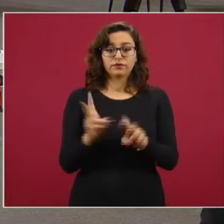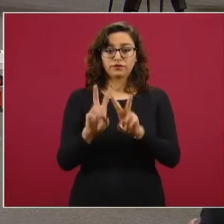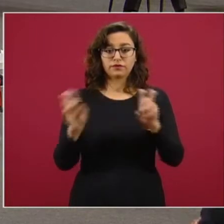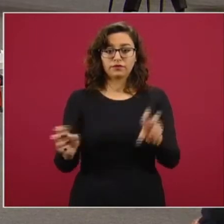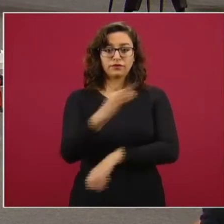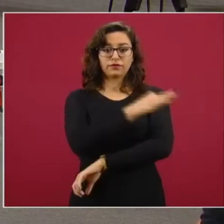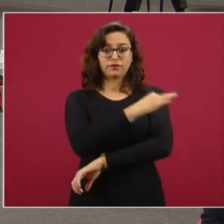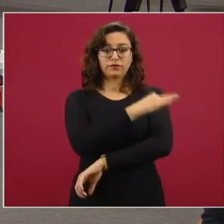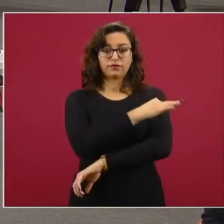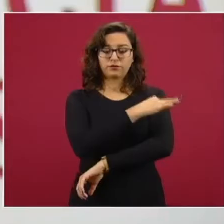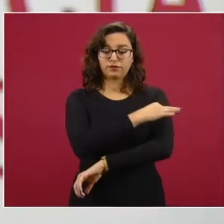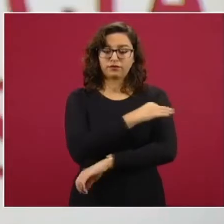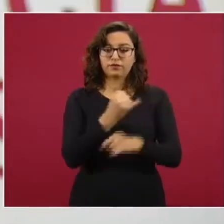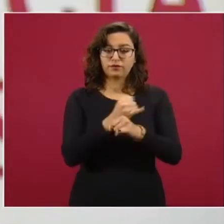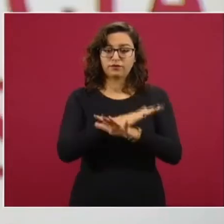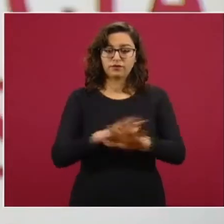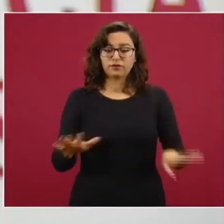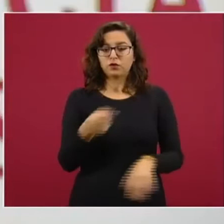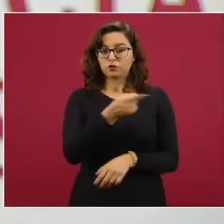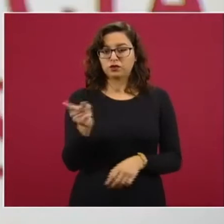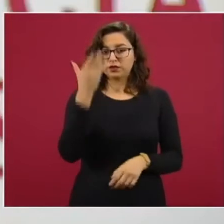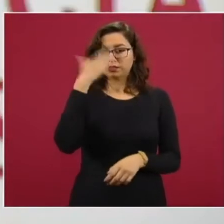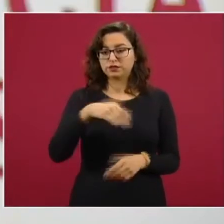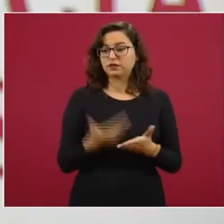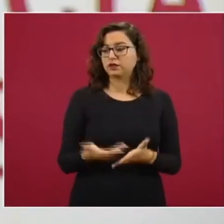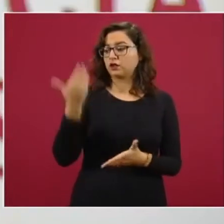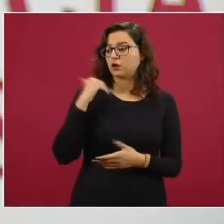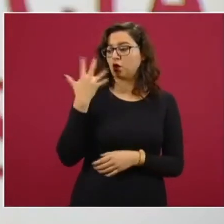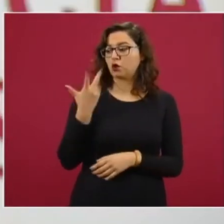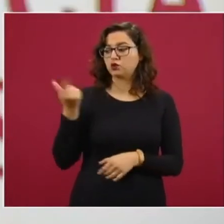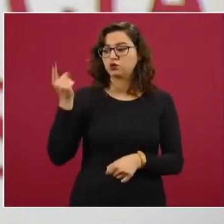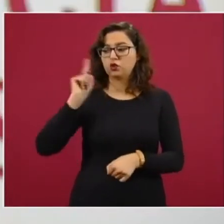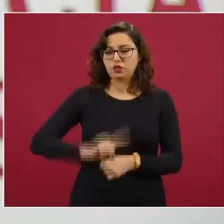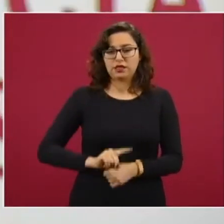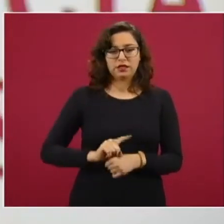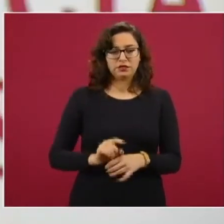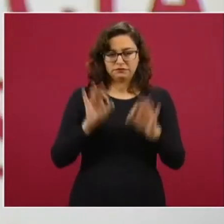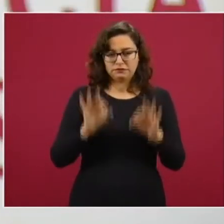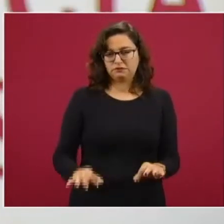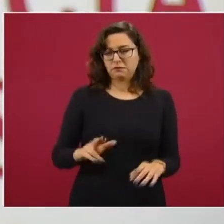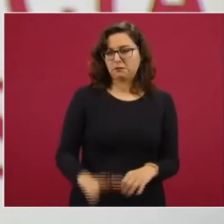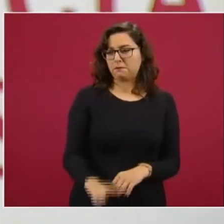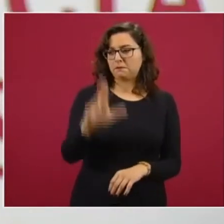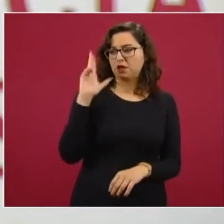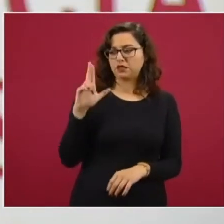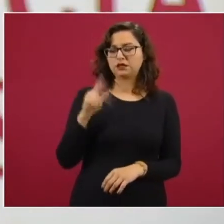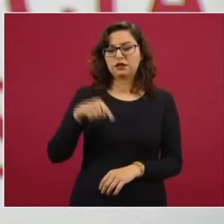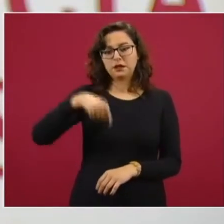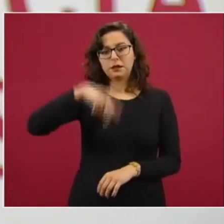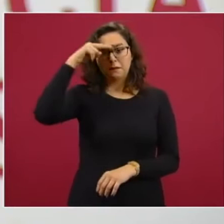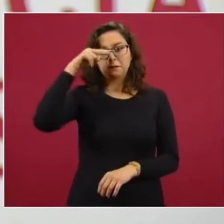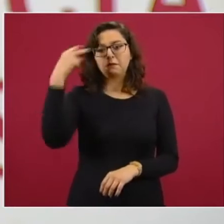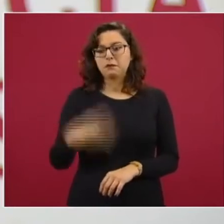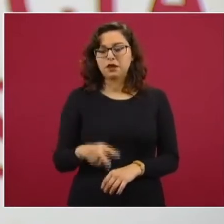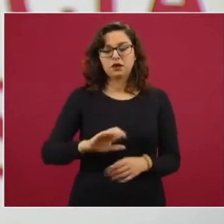Como ustedes saben, hace 8 días, hace una semana, México suscribió contratos